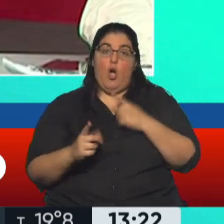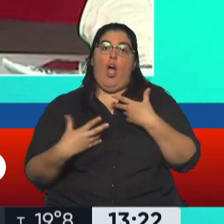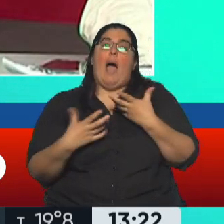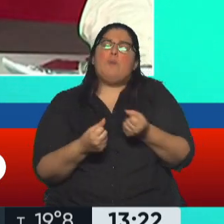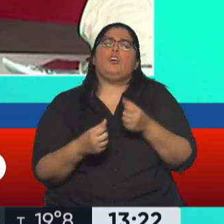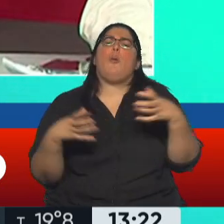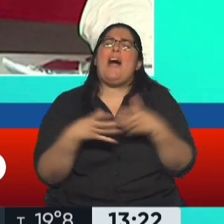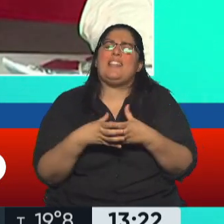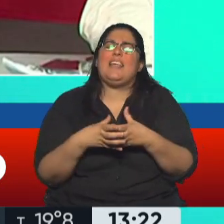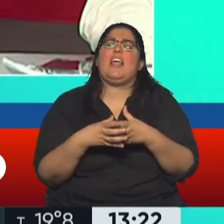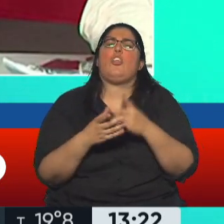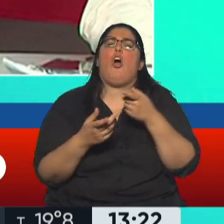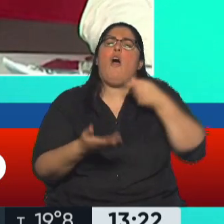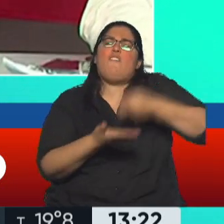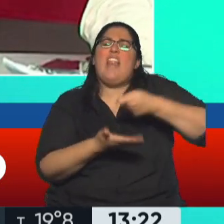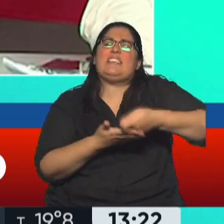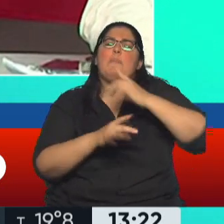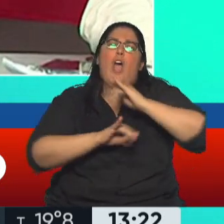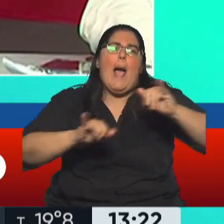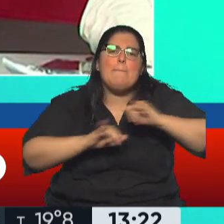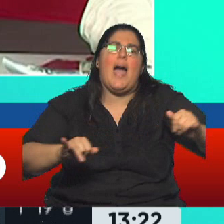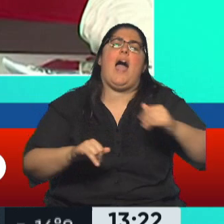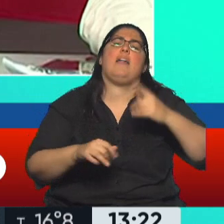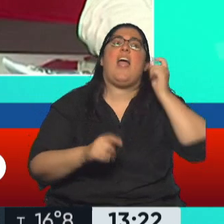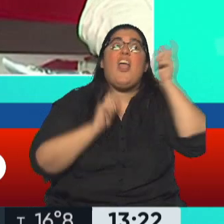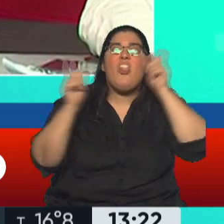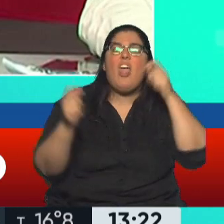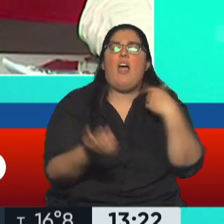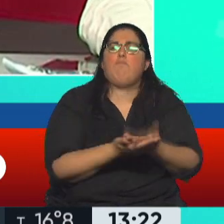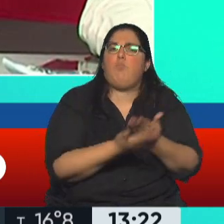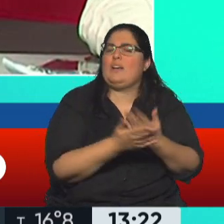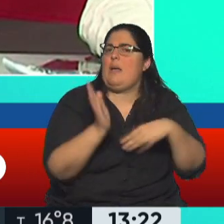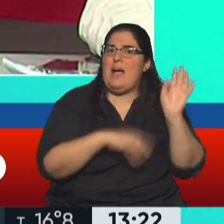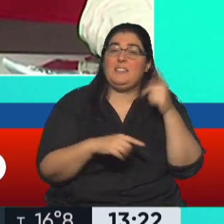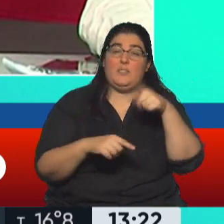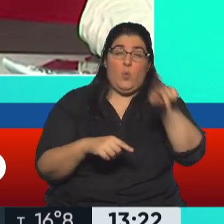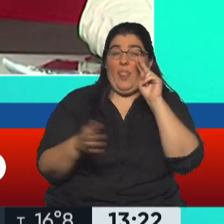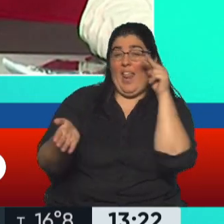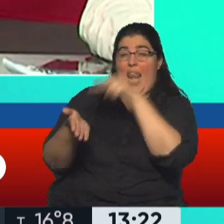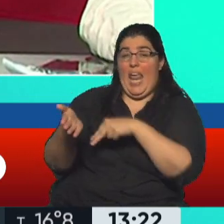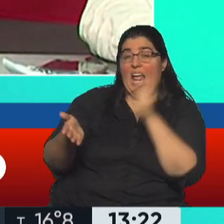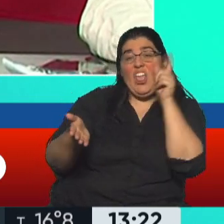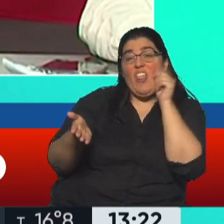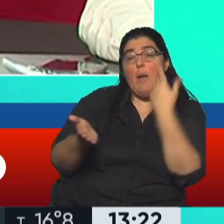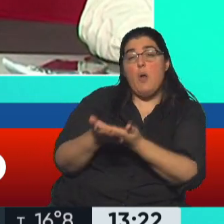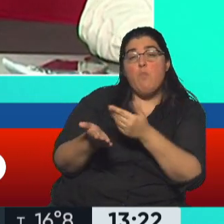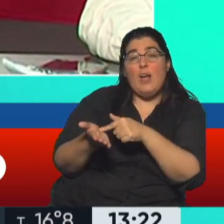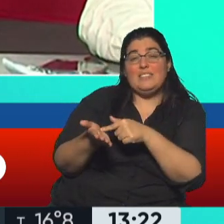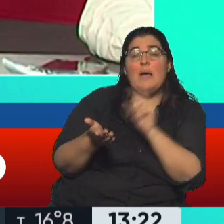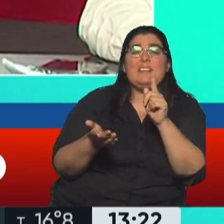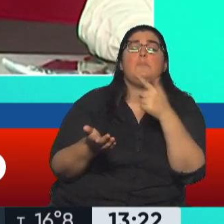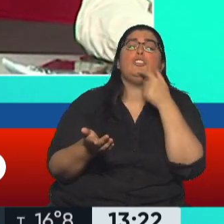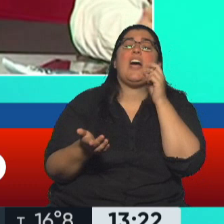de la campaña y el ideario de las ideas. Uno lee ese ideario, encuentra que lo que promueve el señor